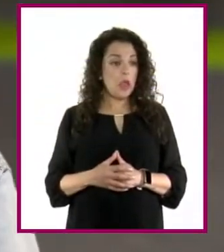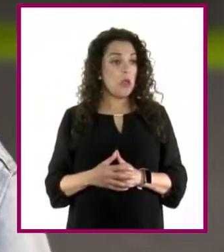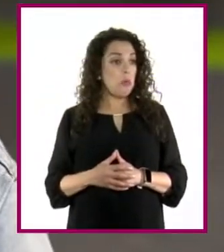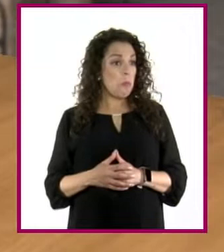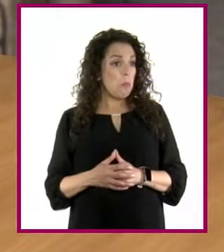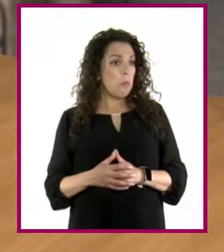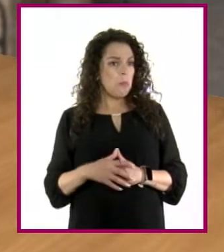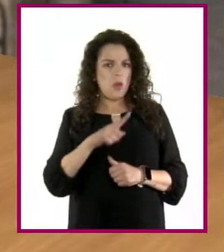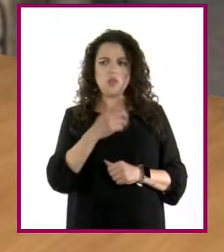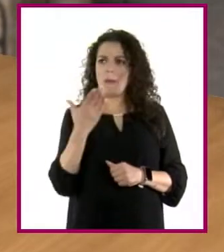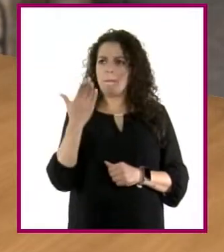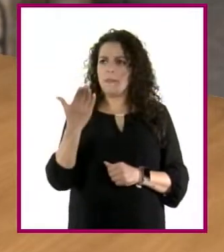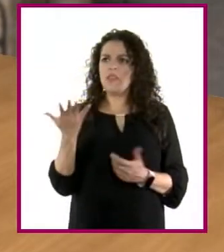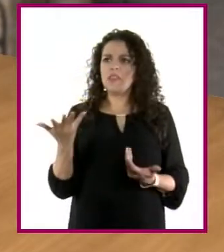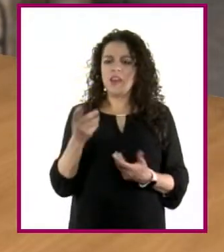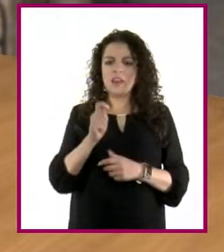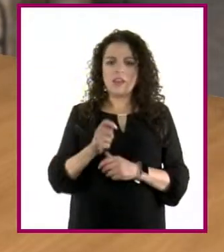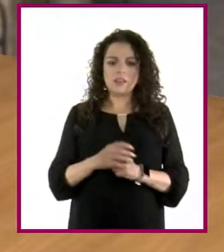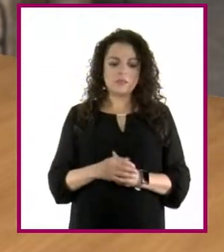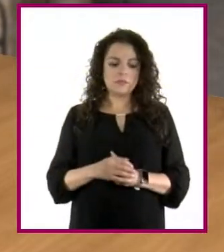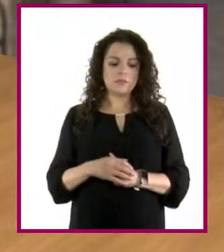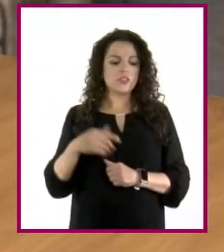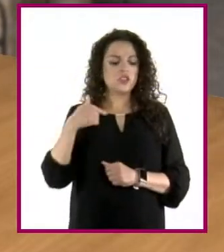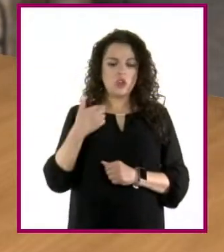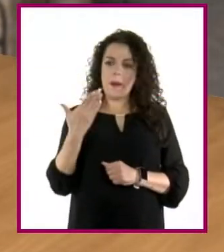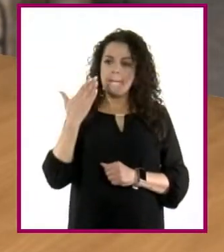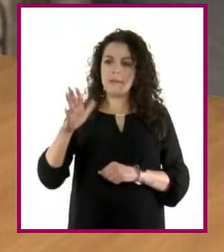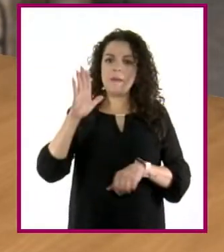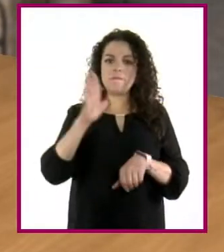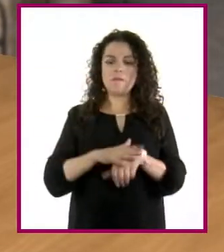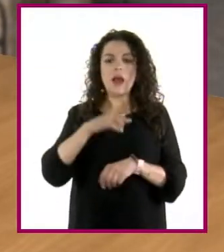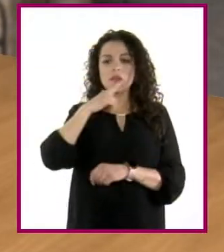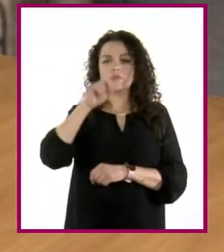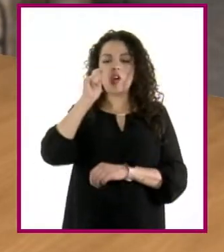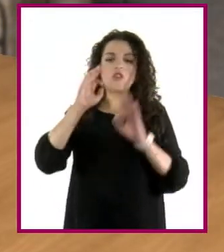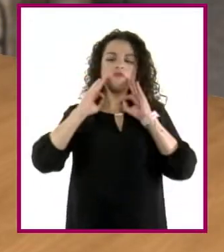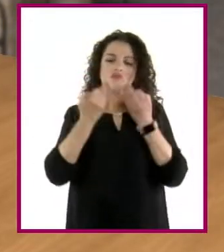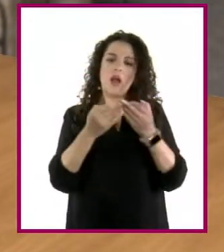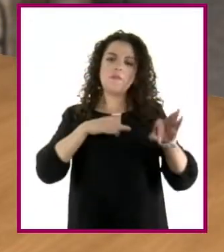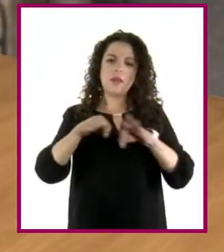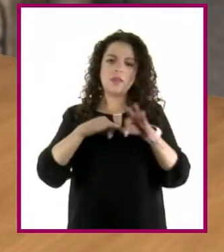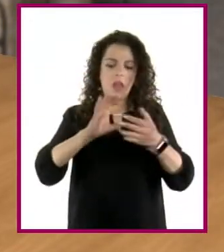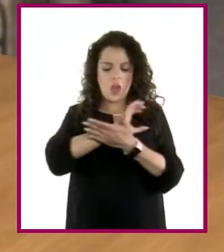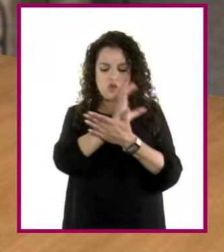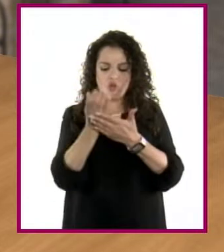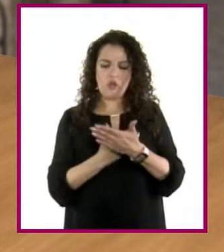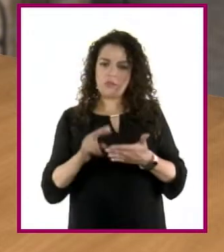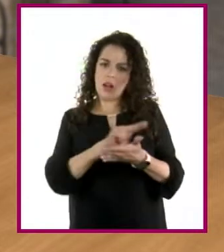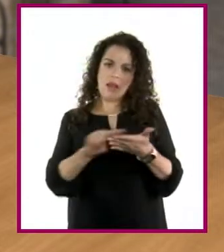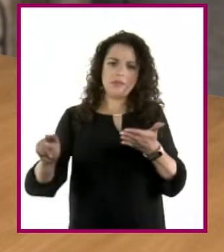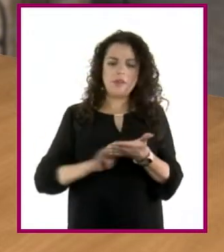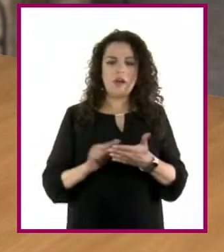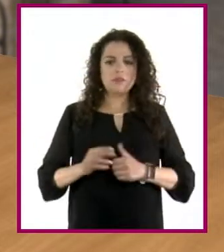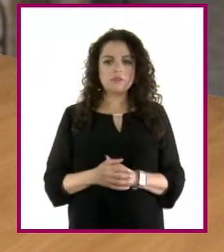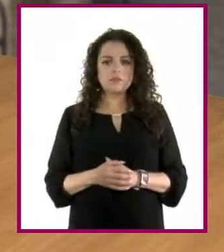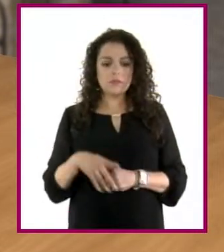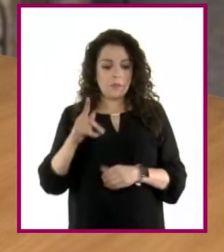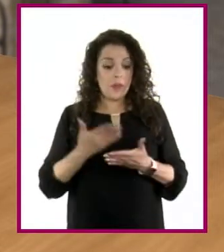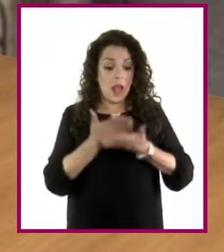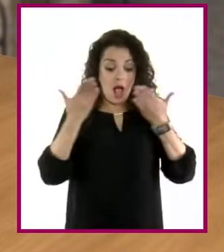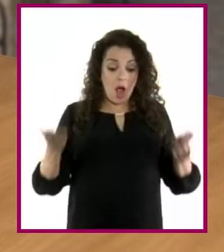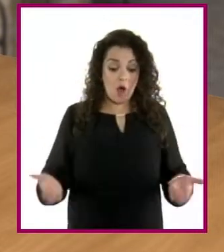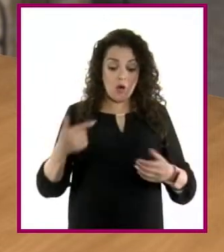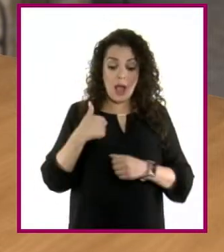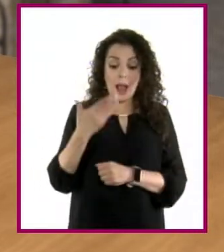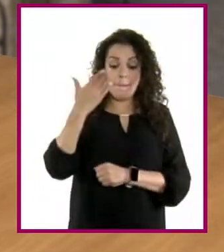¿Y qué piden? En un primer momento exigimos la mejora de las condiciones laborales en el contrato colectivo de trabajo. Pero ahora pedimos